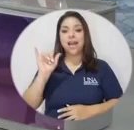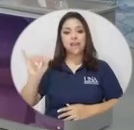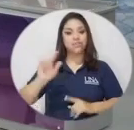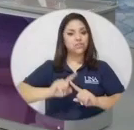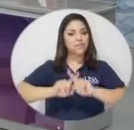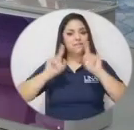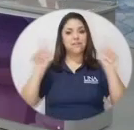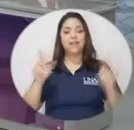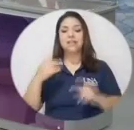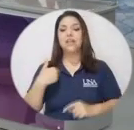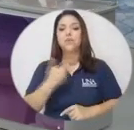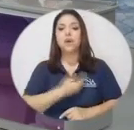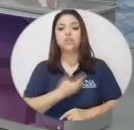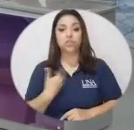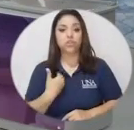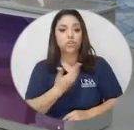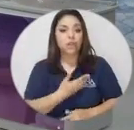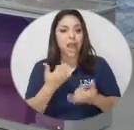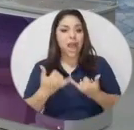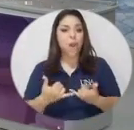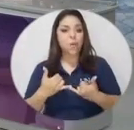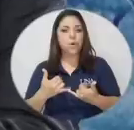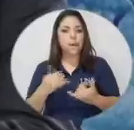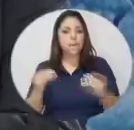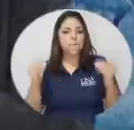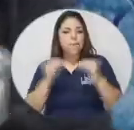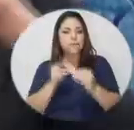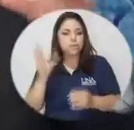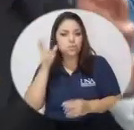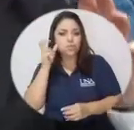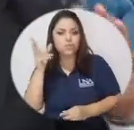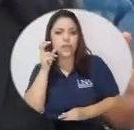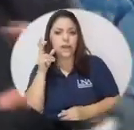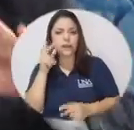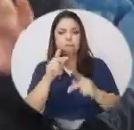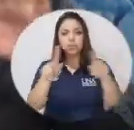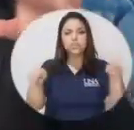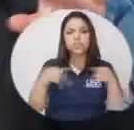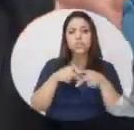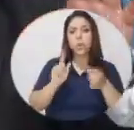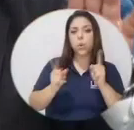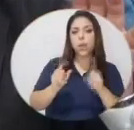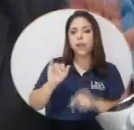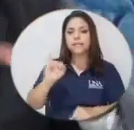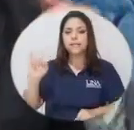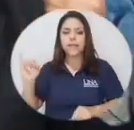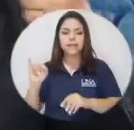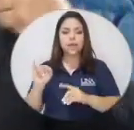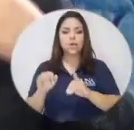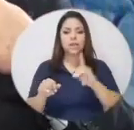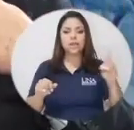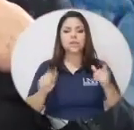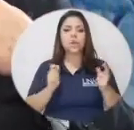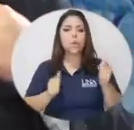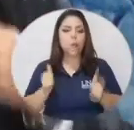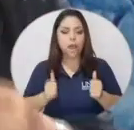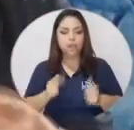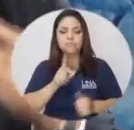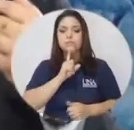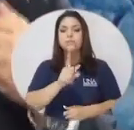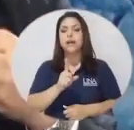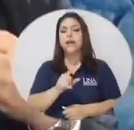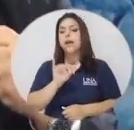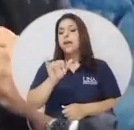Aquí somos más a escuchar posiciones, a ver si somos de izquierda, de derecha, no. El norteamericano tiene una cuestión en este momento muy